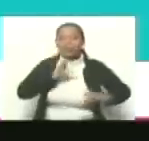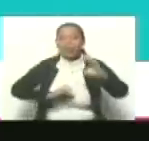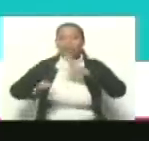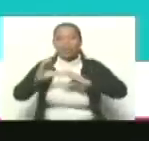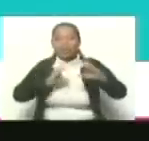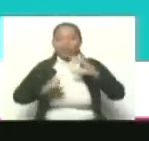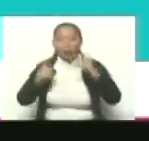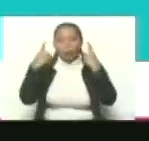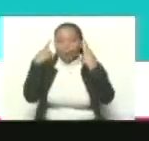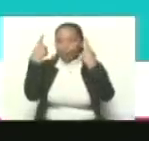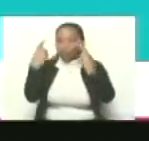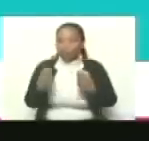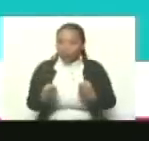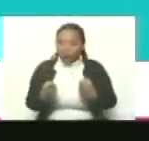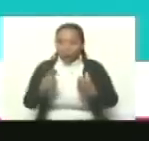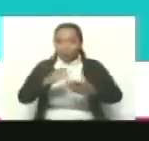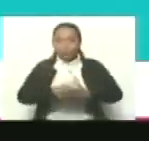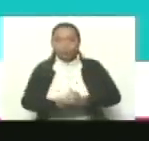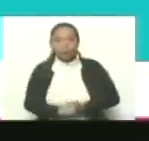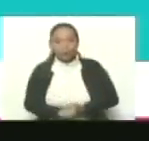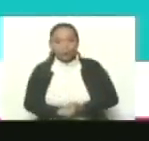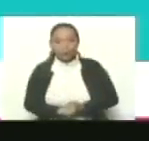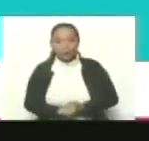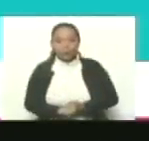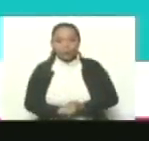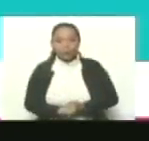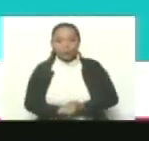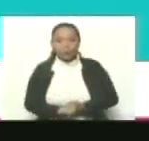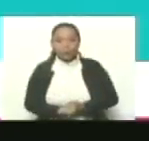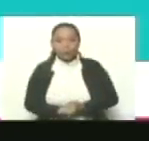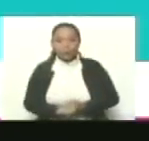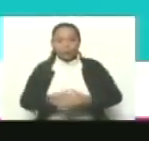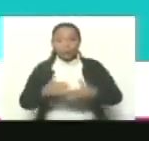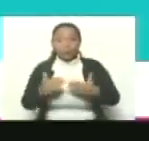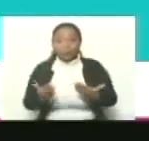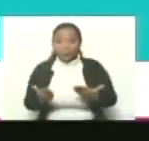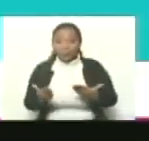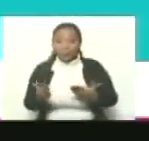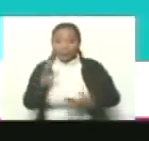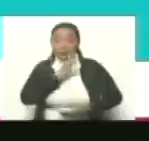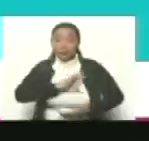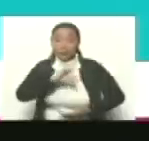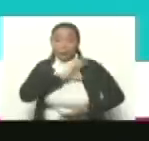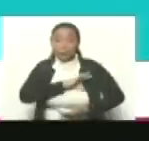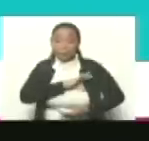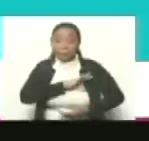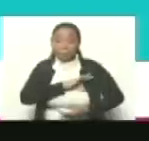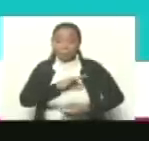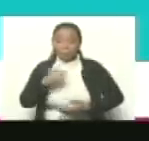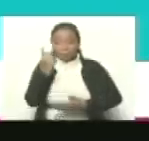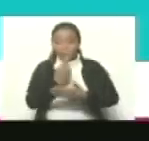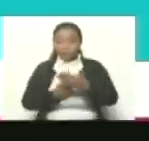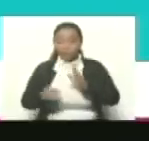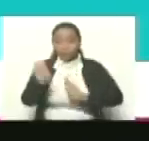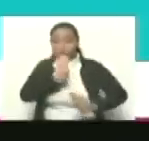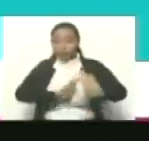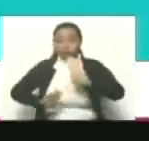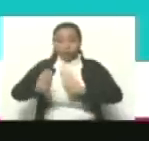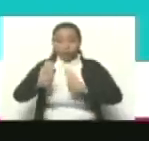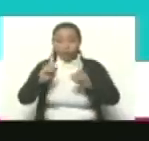Engelberts, quien es científico e investigador. Estará en nuestro estudio el señor José Manuel Briceño, biólogo y